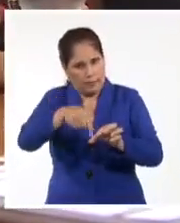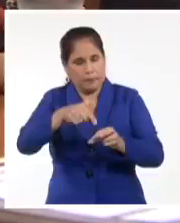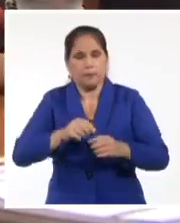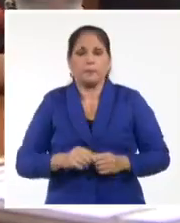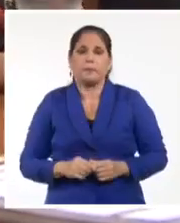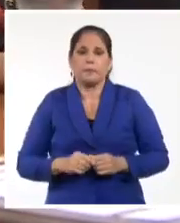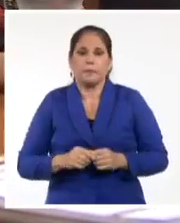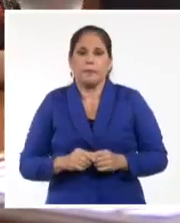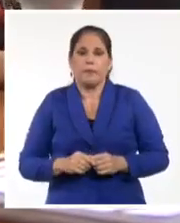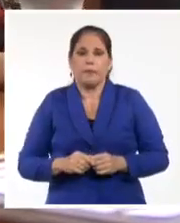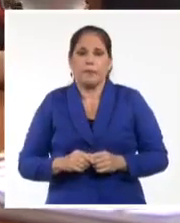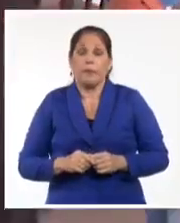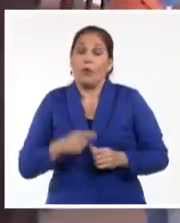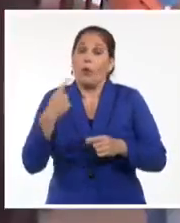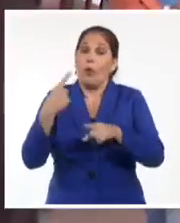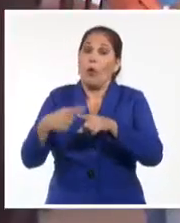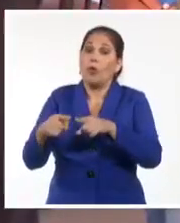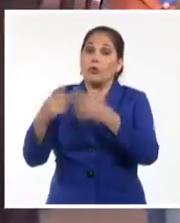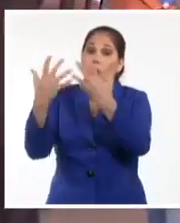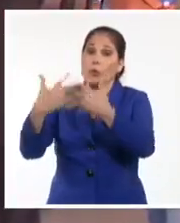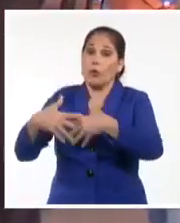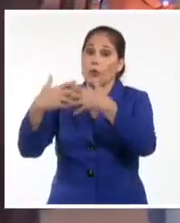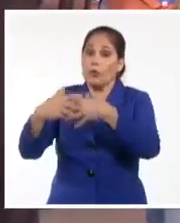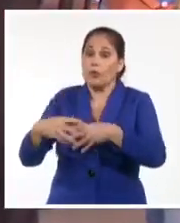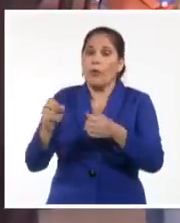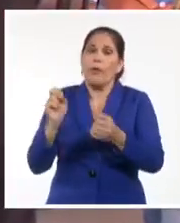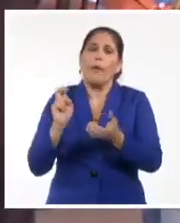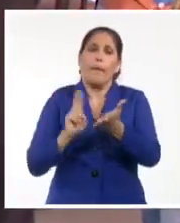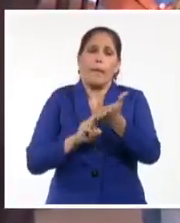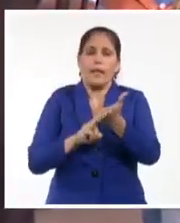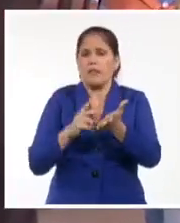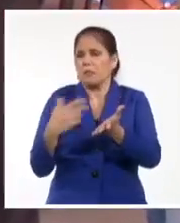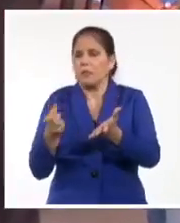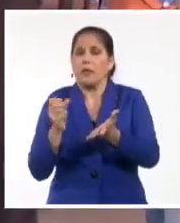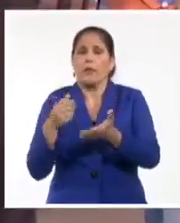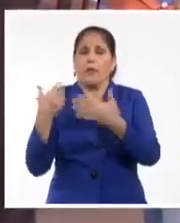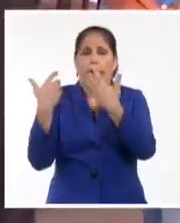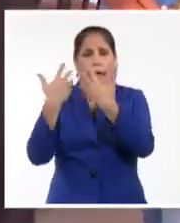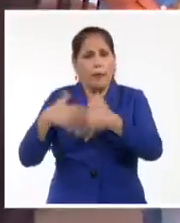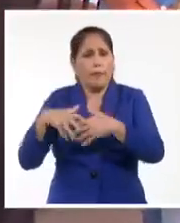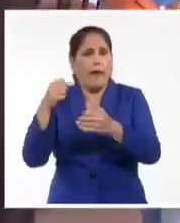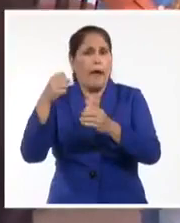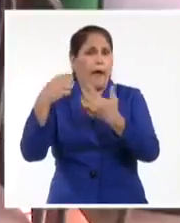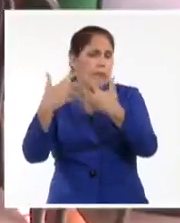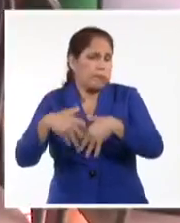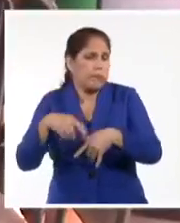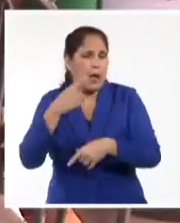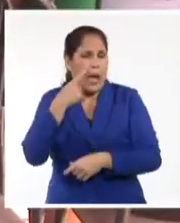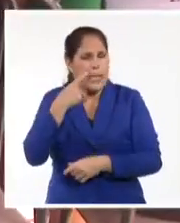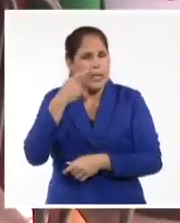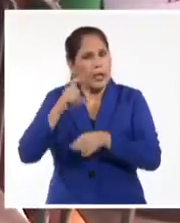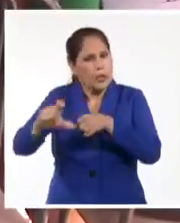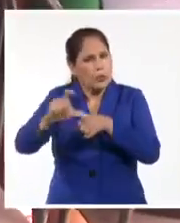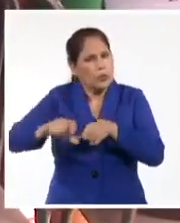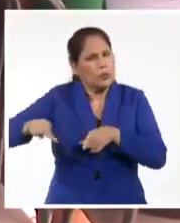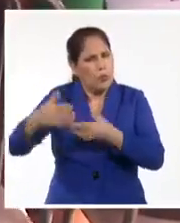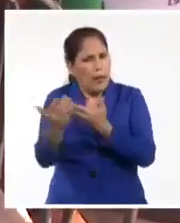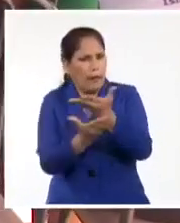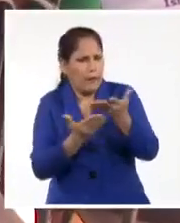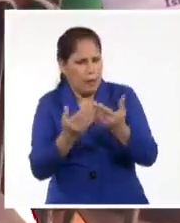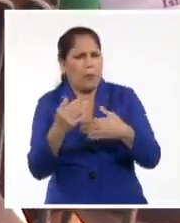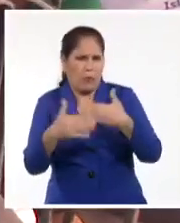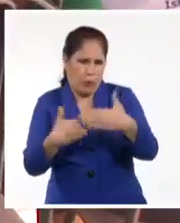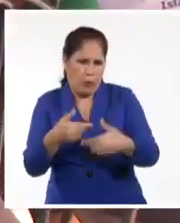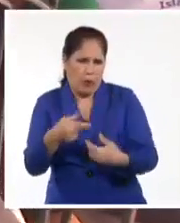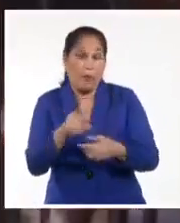Bárbara Águila, del Departamento Productivo del Comité Central, visitó la empresa de logística de la agricultura. Ahí supo de los problemas que lastran la gestión empresarial